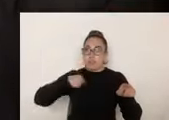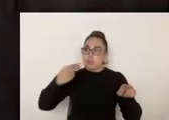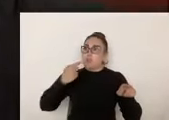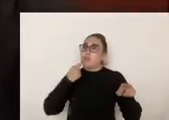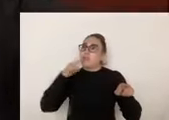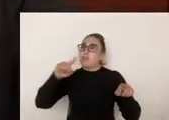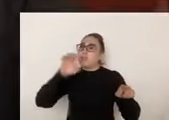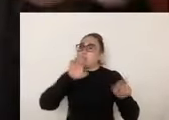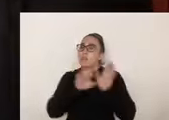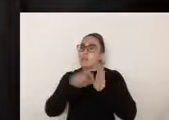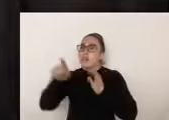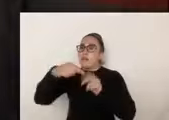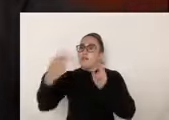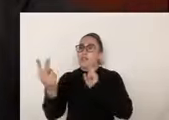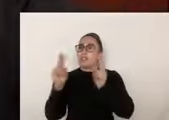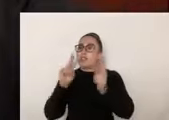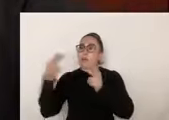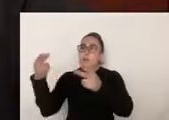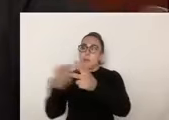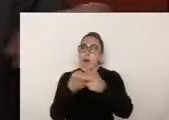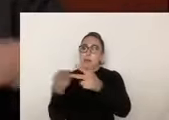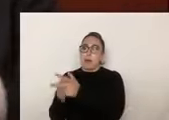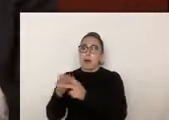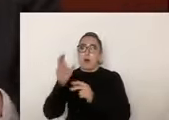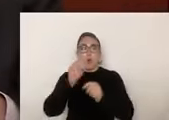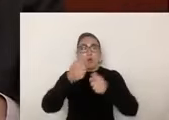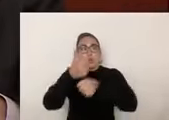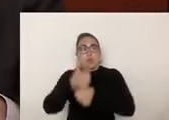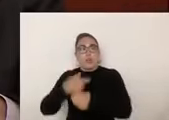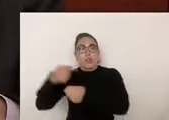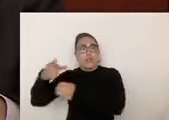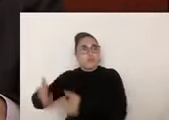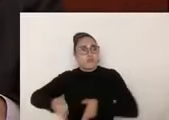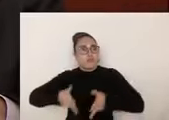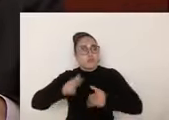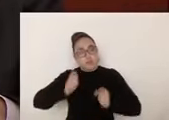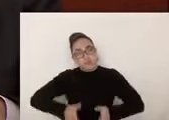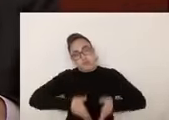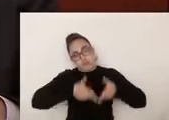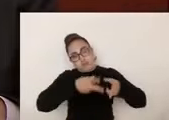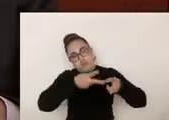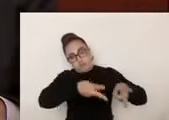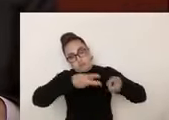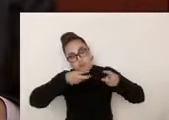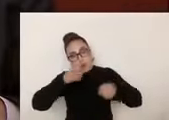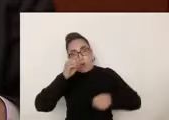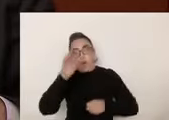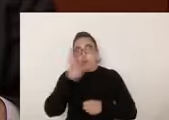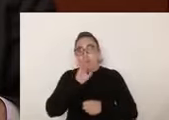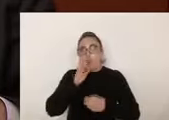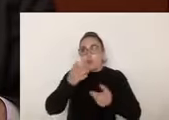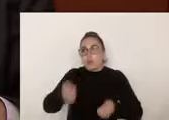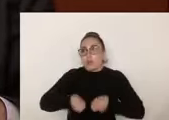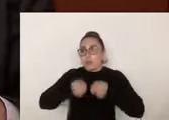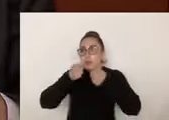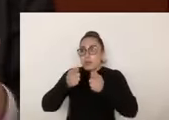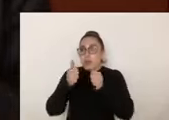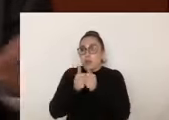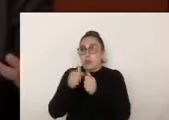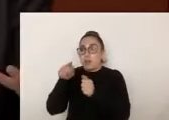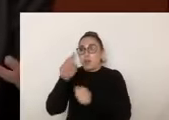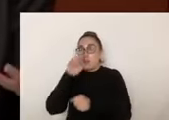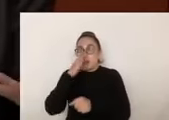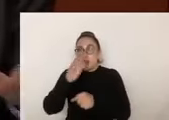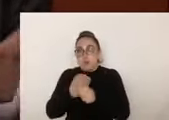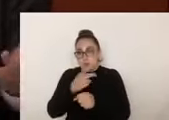están matando entre ellos o que está habiendo un robo, hasta las autoridades de ejecución penitenciaria o de ejecución de las penas monetarias